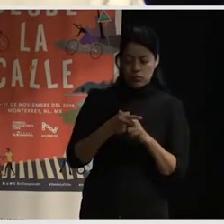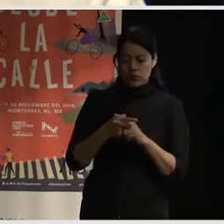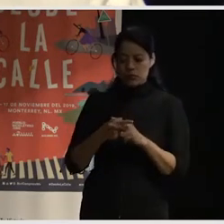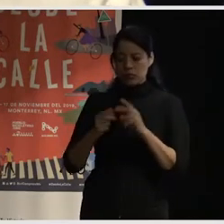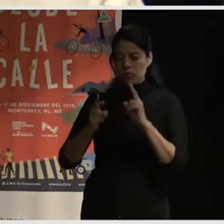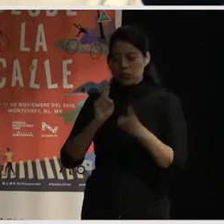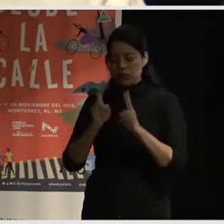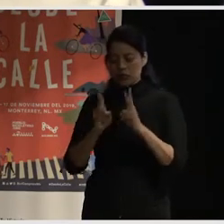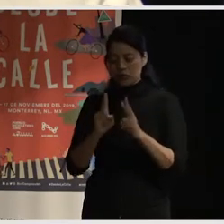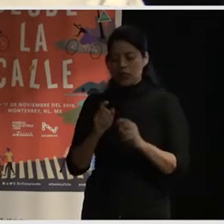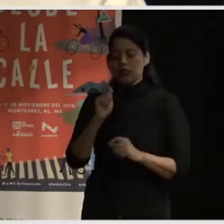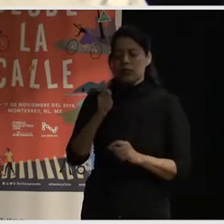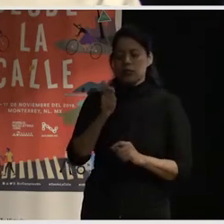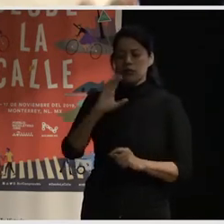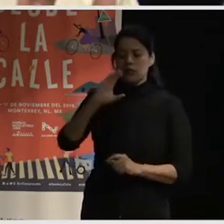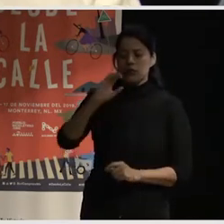de qué es el comité